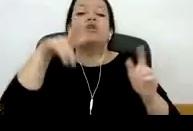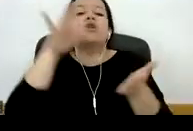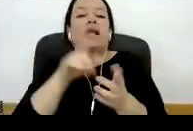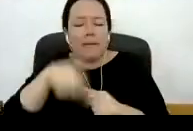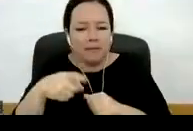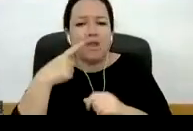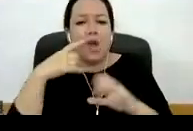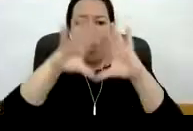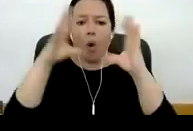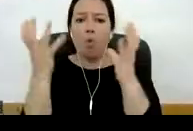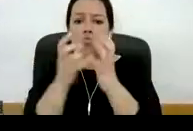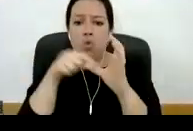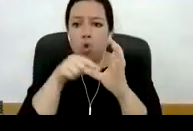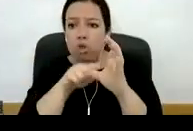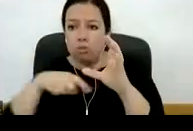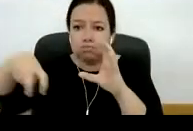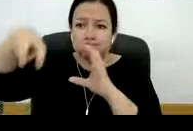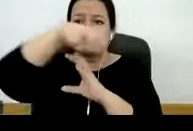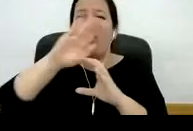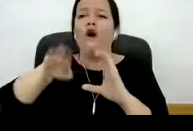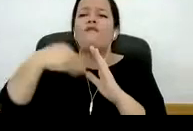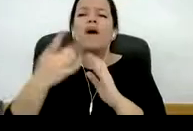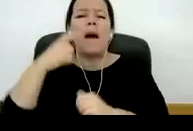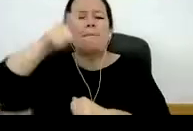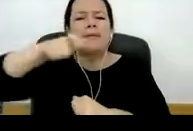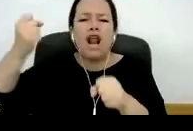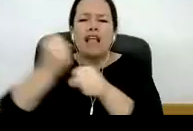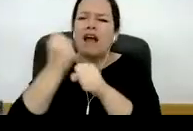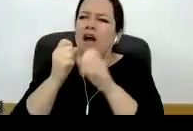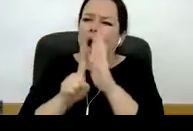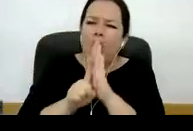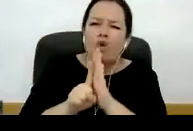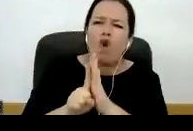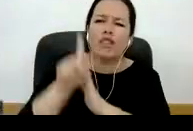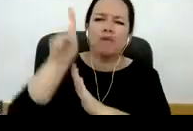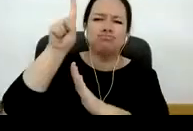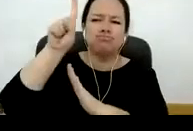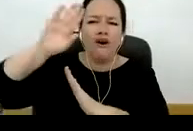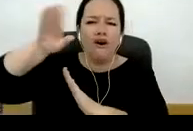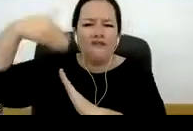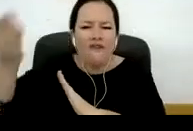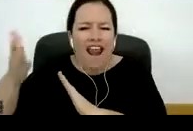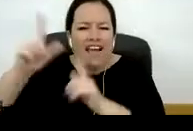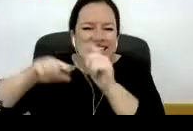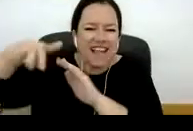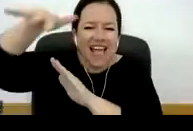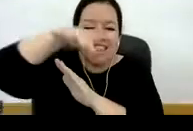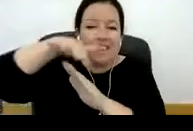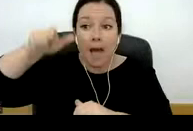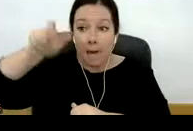sabéis que los astronautas cuando están un tiempo que no pisan y que no están sometidos a la grasa corporal, una